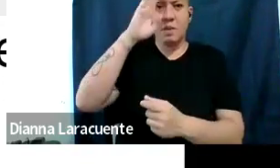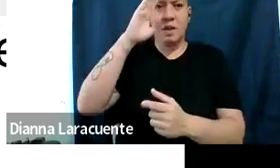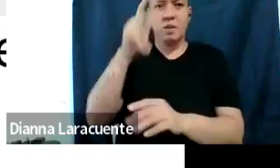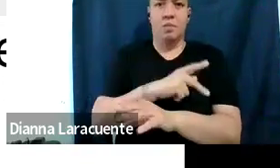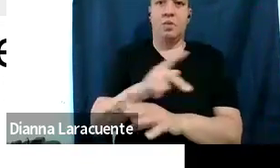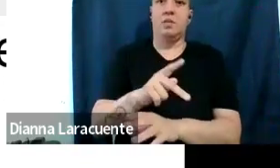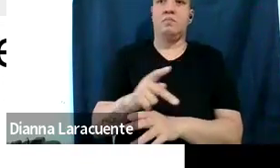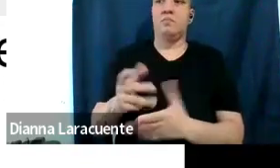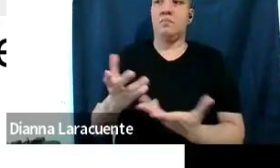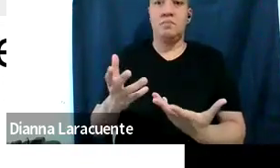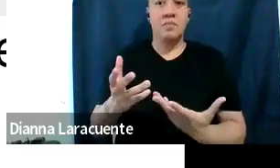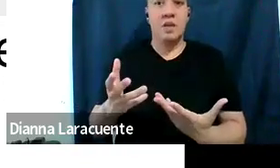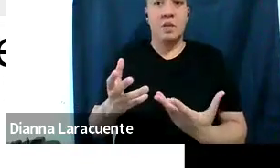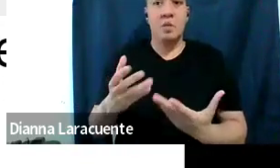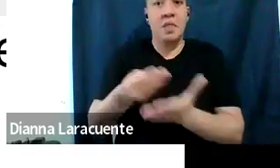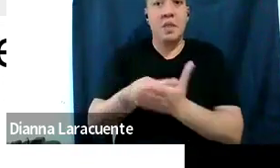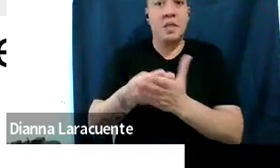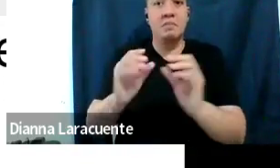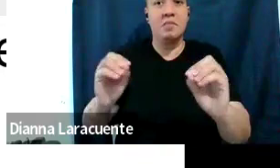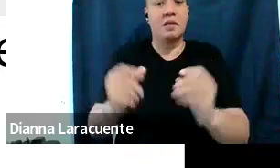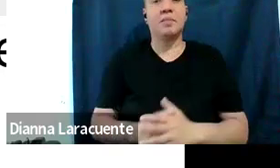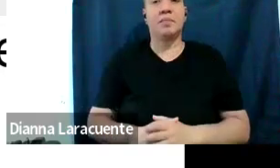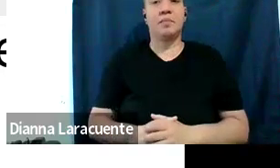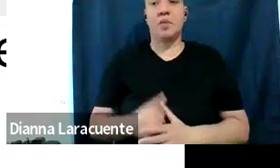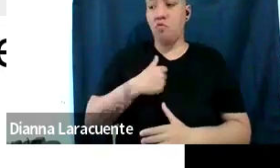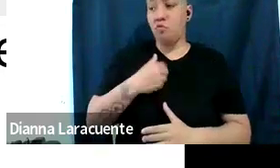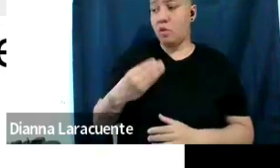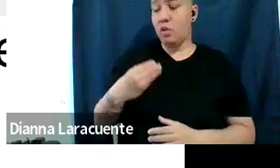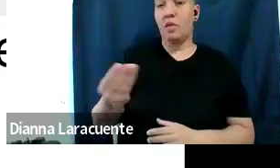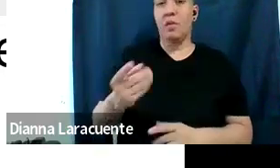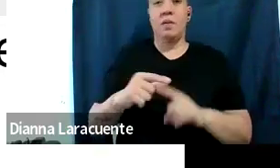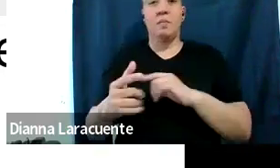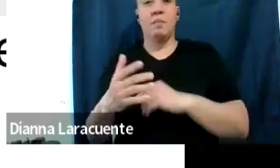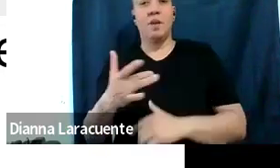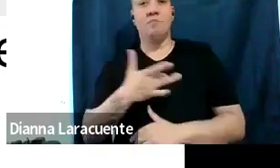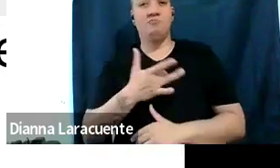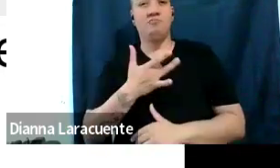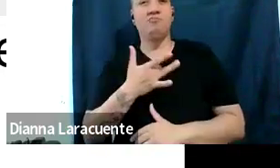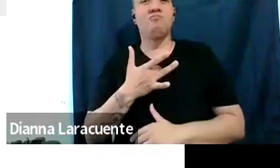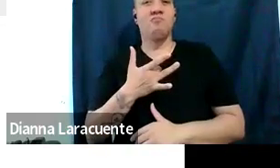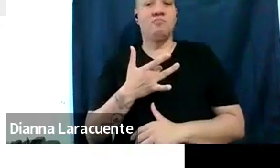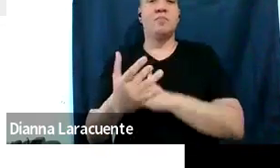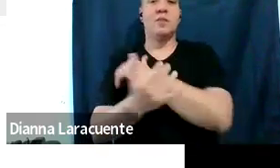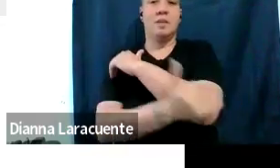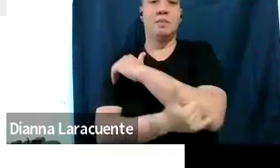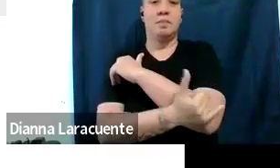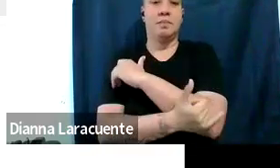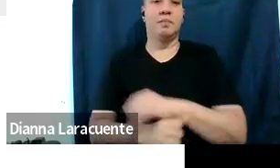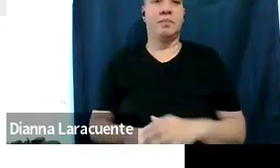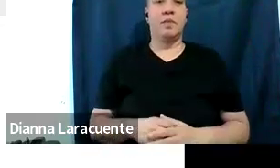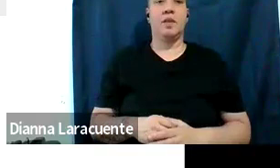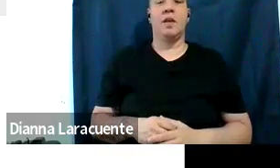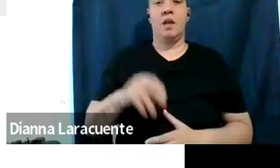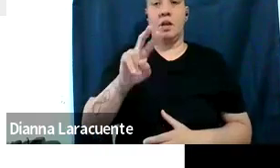Te vas a morir de hambre, yo te doy, pero la patria lo llamaba, sigue. Y por eso, él a los